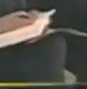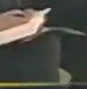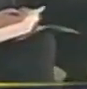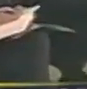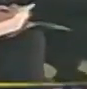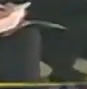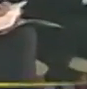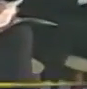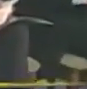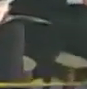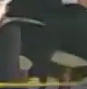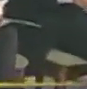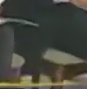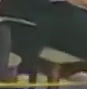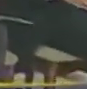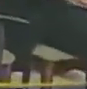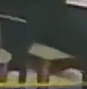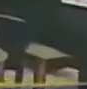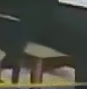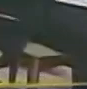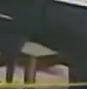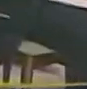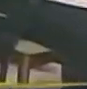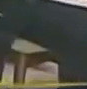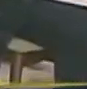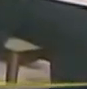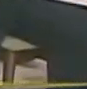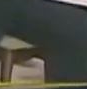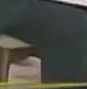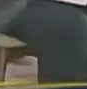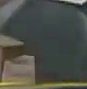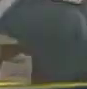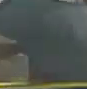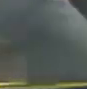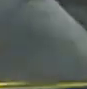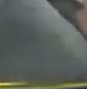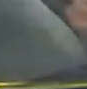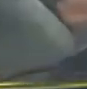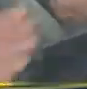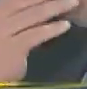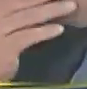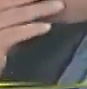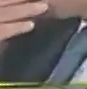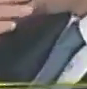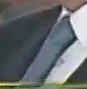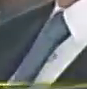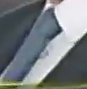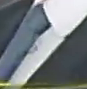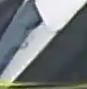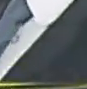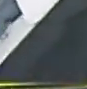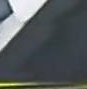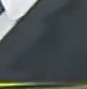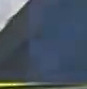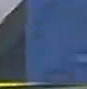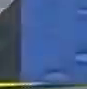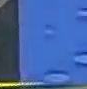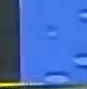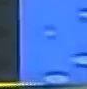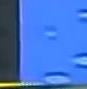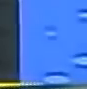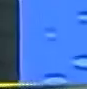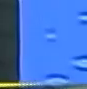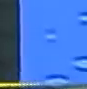cámaras empresariales, muy especialmente al embajador Han Lu y a su personal diplomático que nos